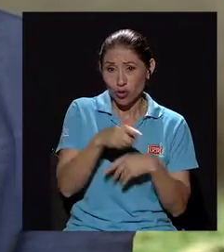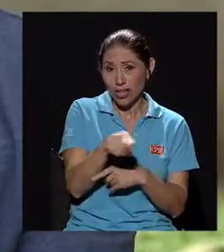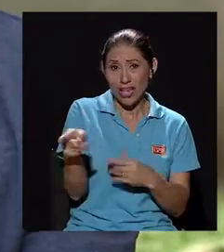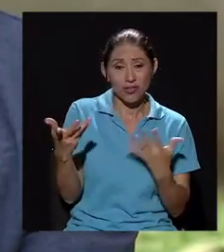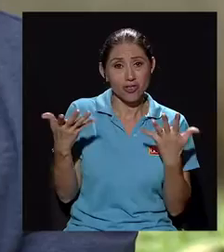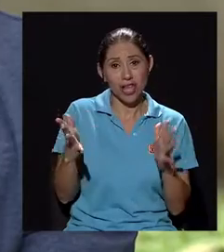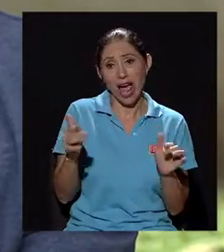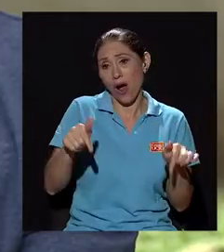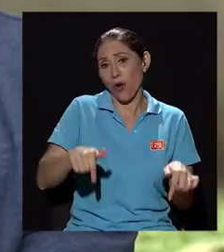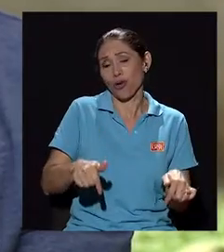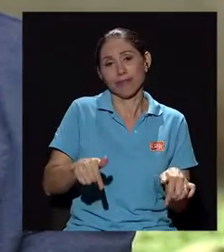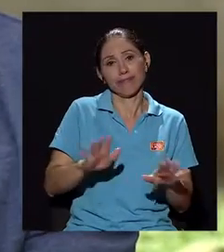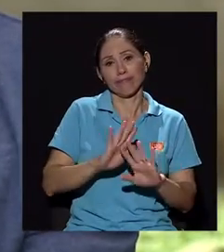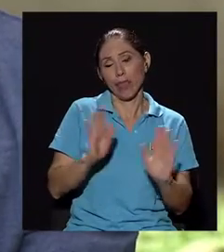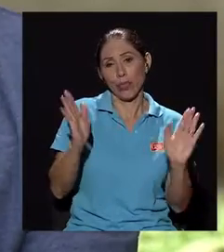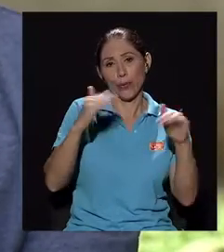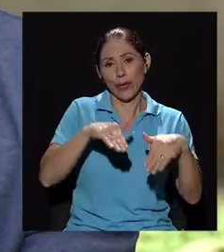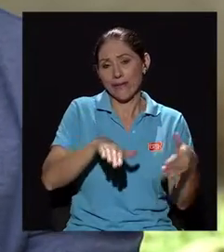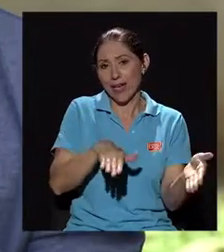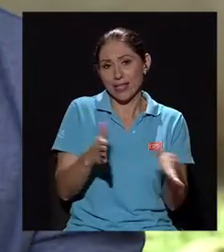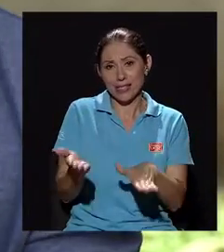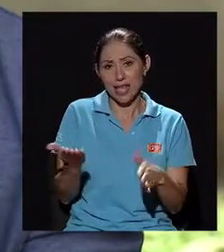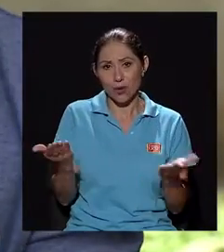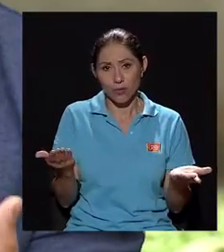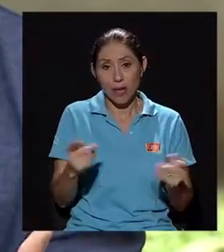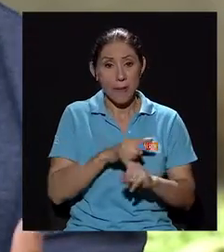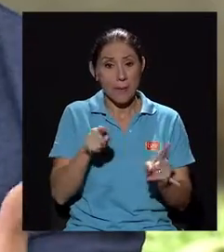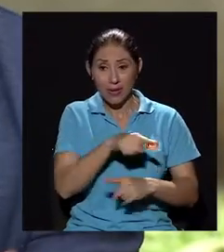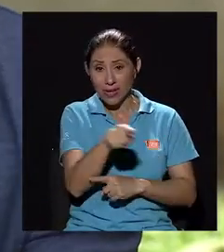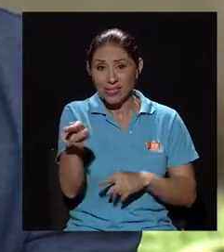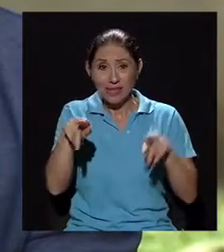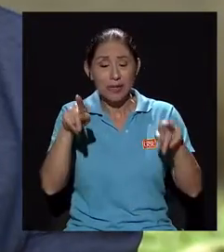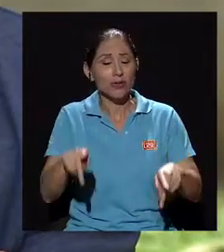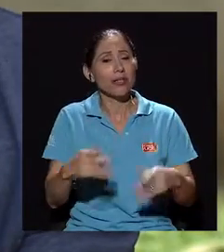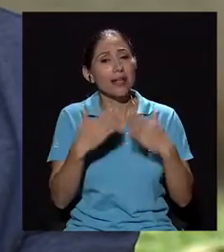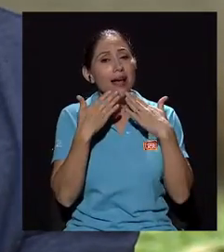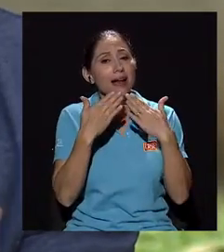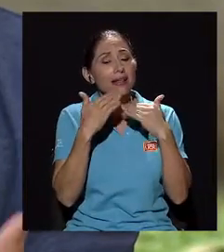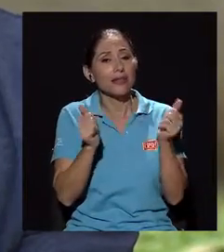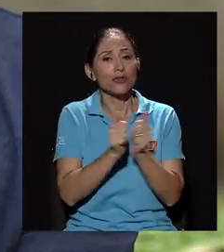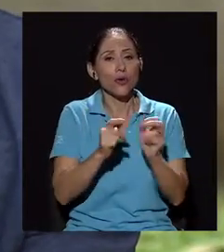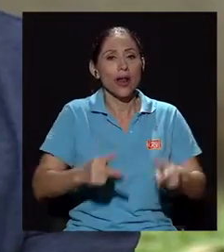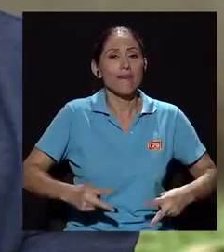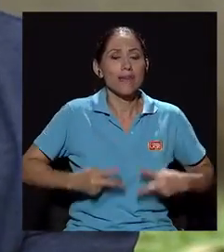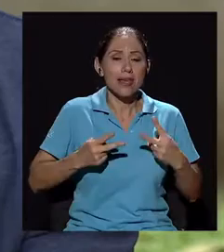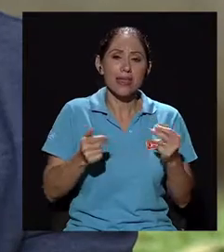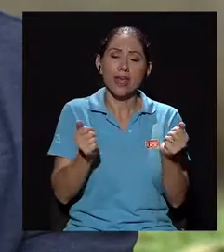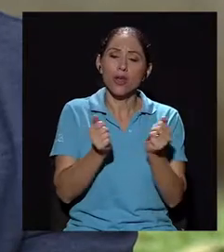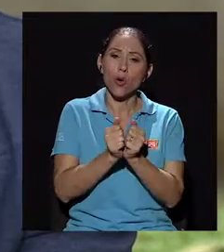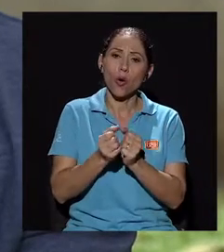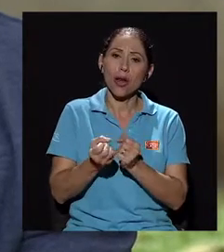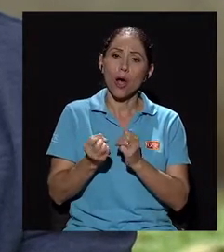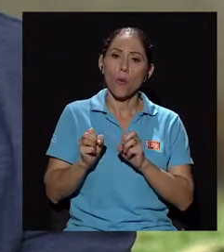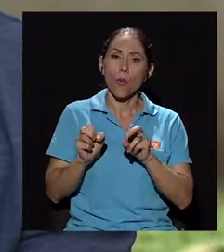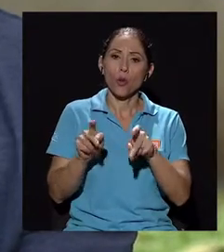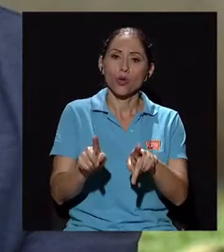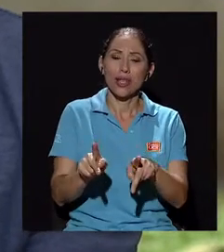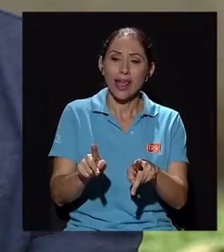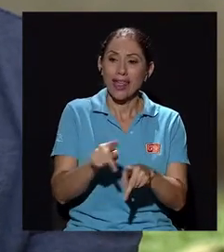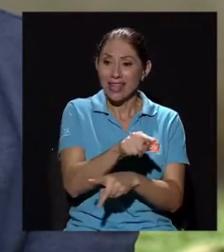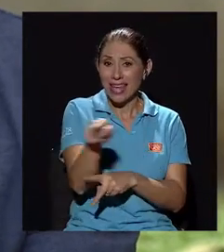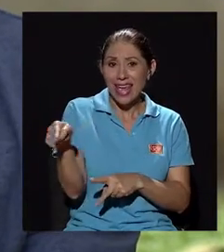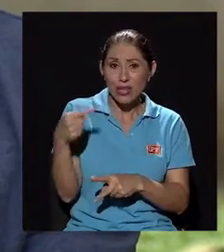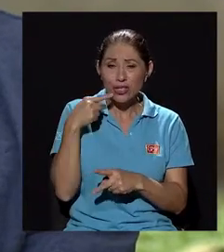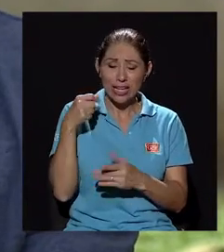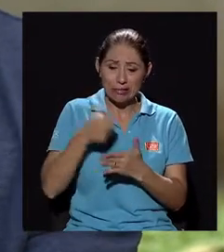están con nosotros, ¿verdad?, fallecieron. Sin embargo, estaban tan agradecidos con la vida y con la oportunidad que se les había dado que dijeron,